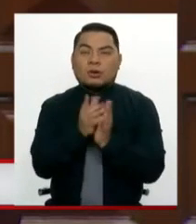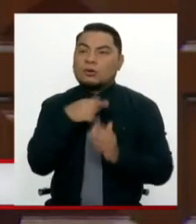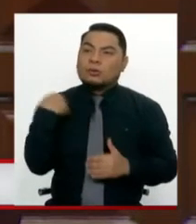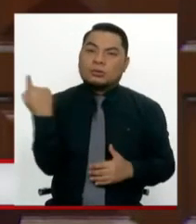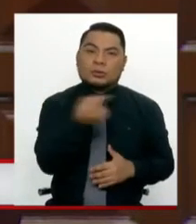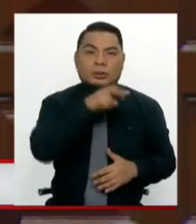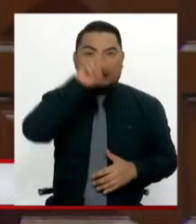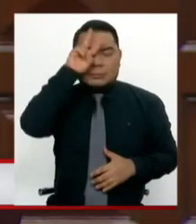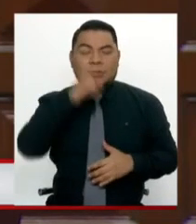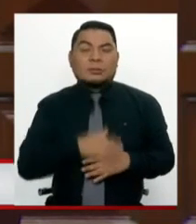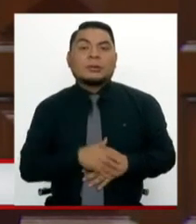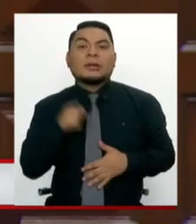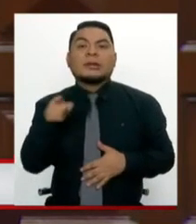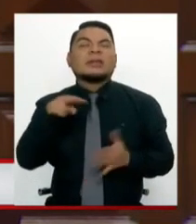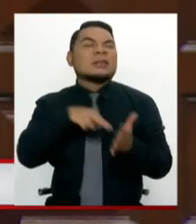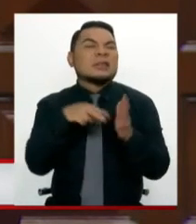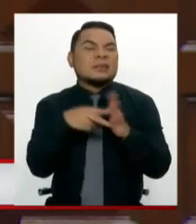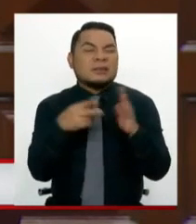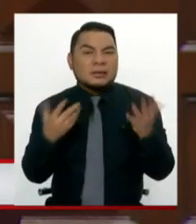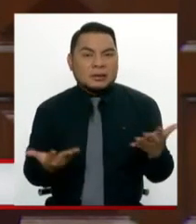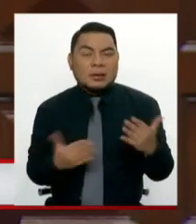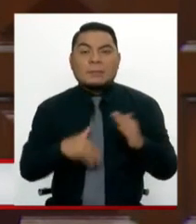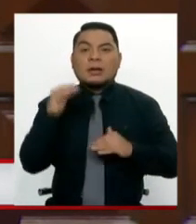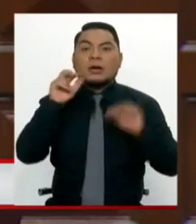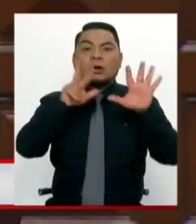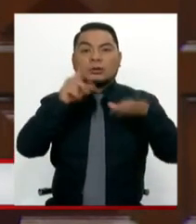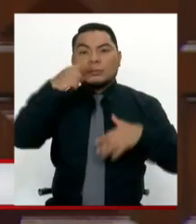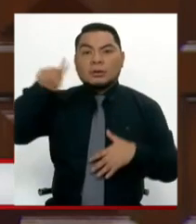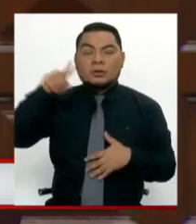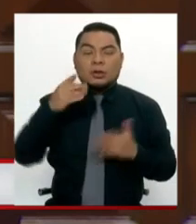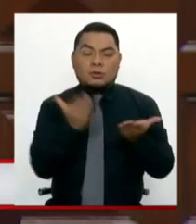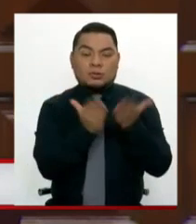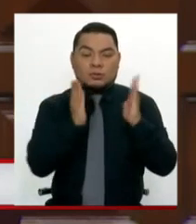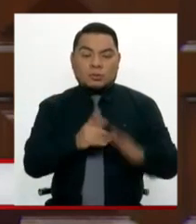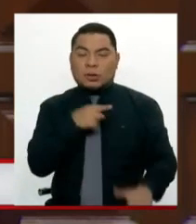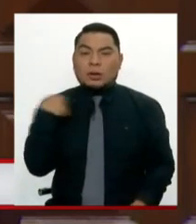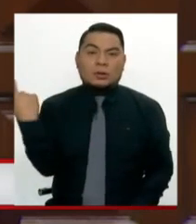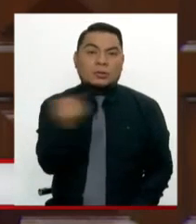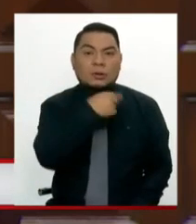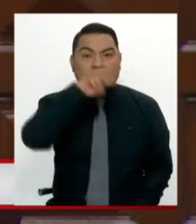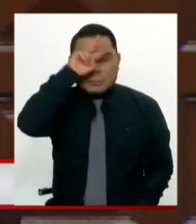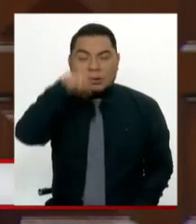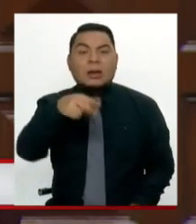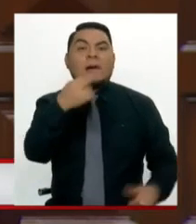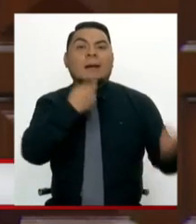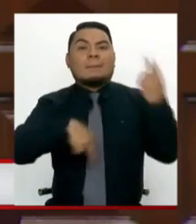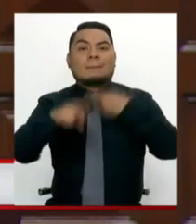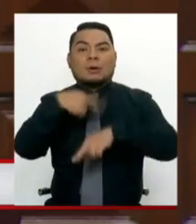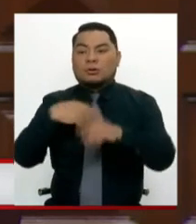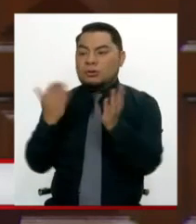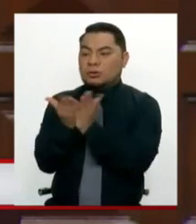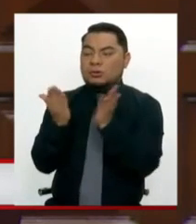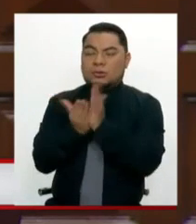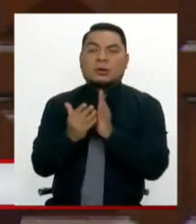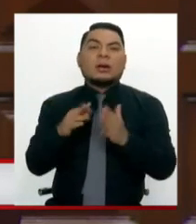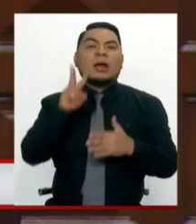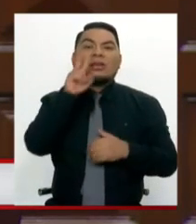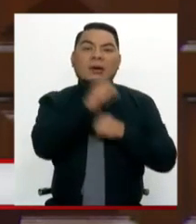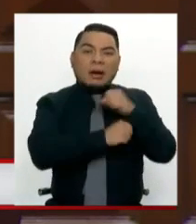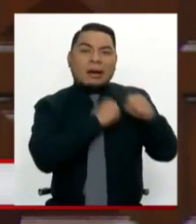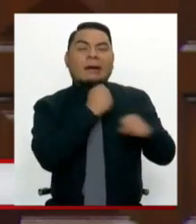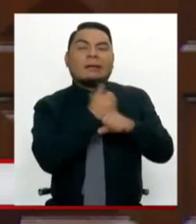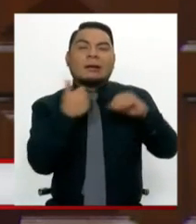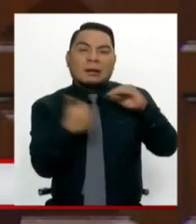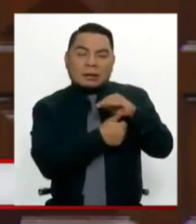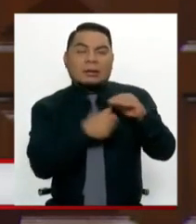del país, lo cual significó que más de 8 millones de estudiantes a nivel nacional vuelvan a las aulas luego de 2 años